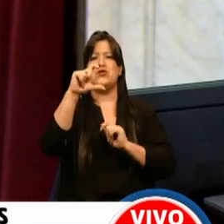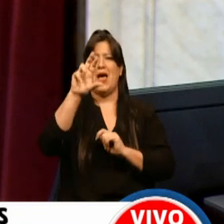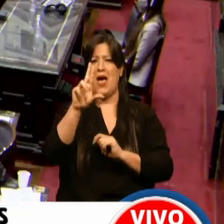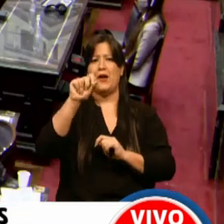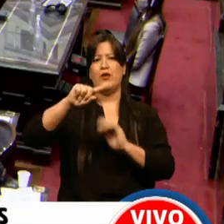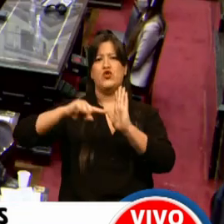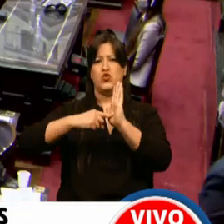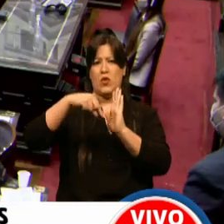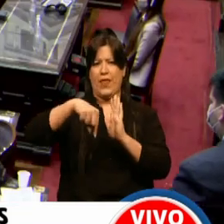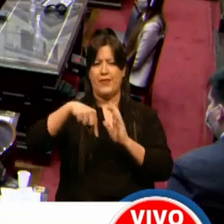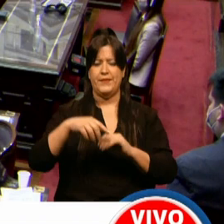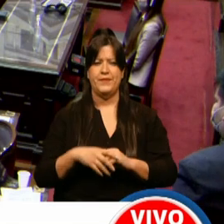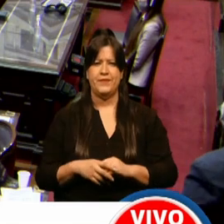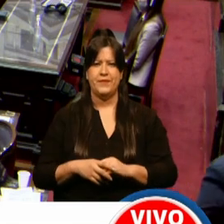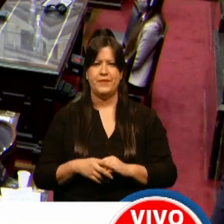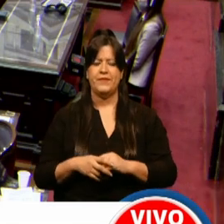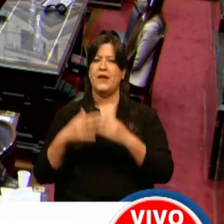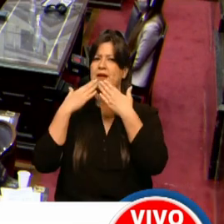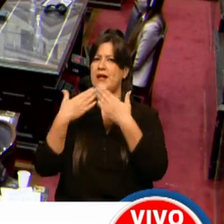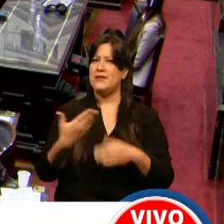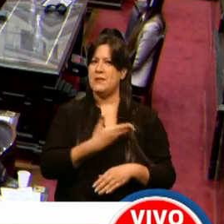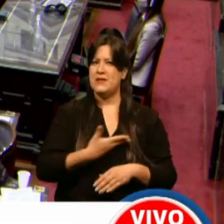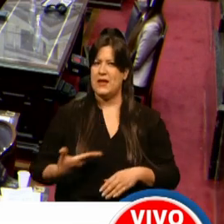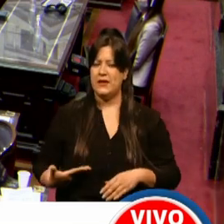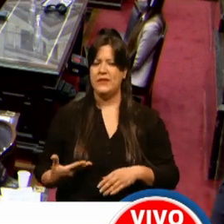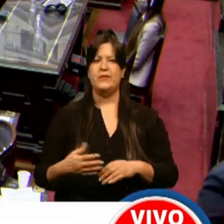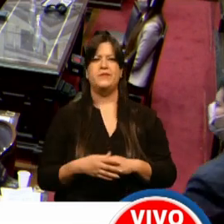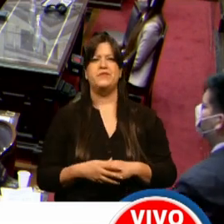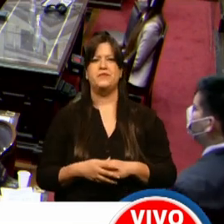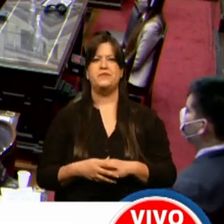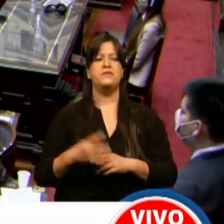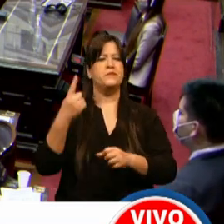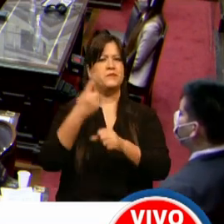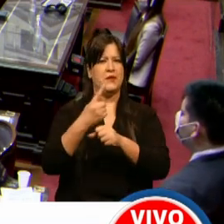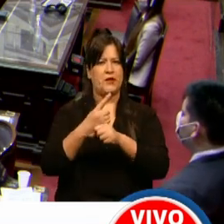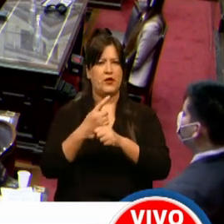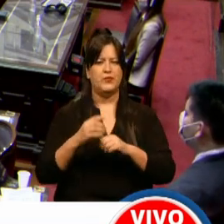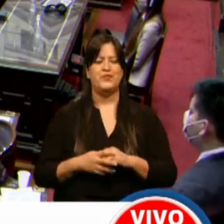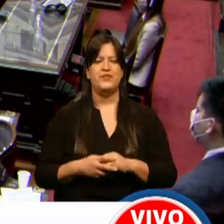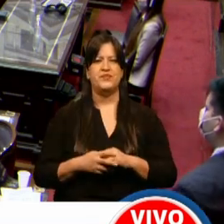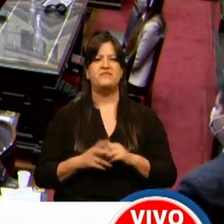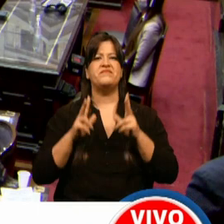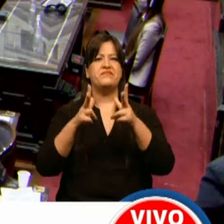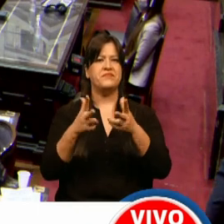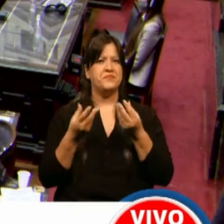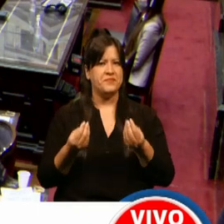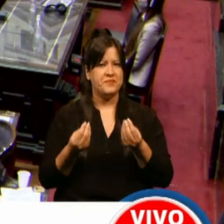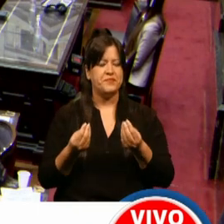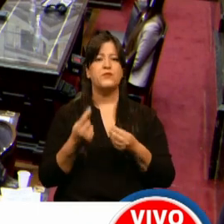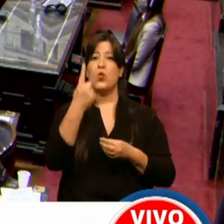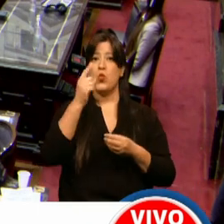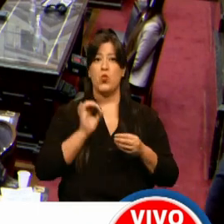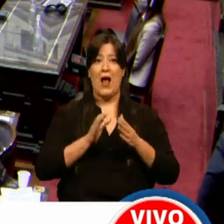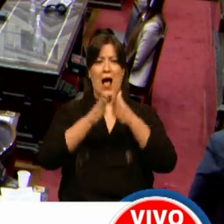buenos aires gracias señor presidente lo primero decir que en un